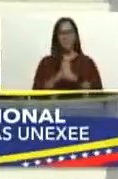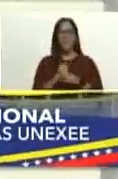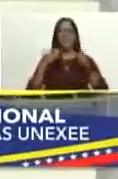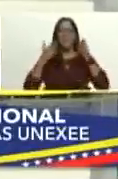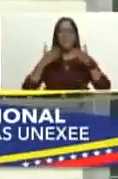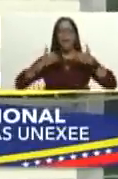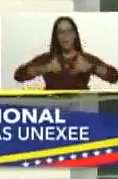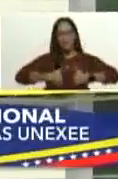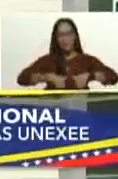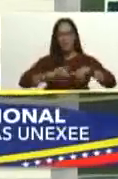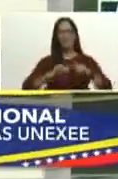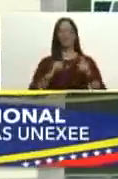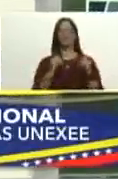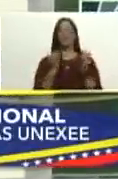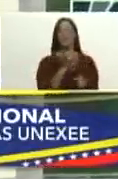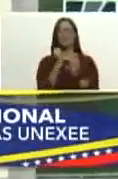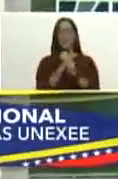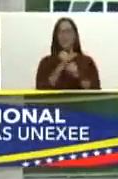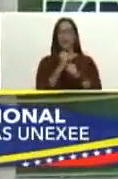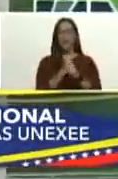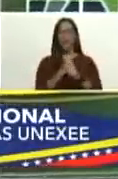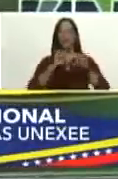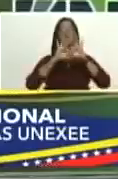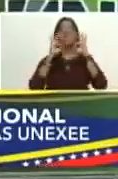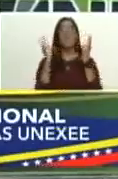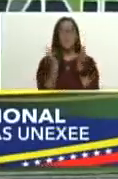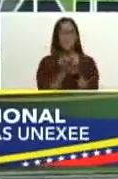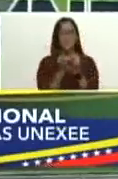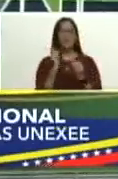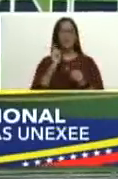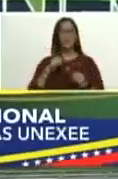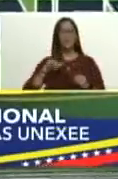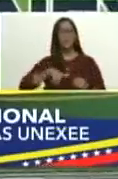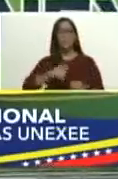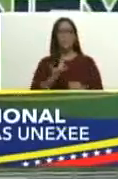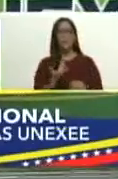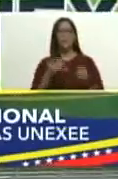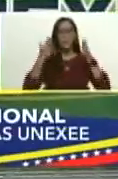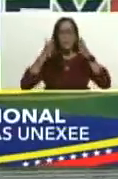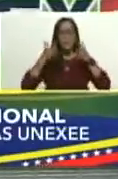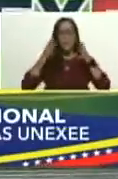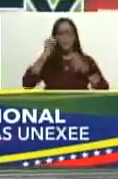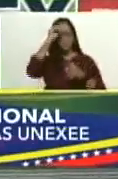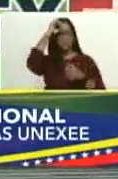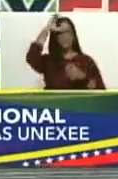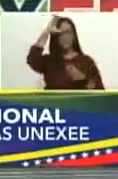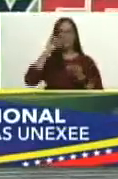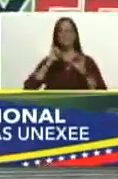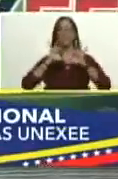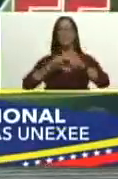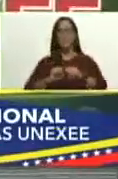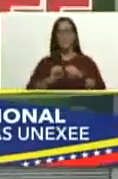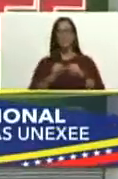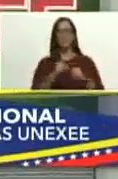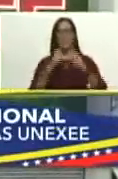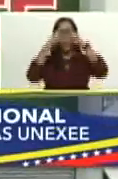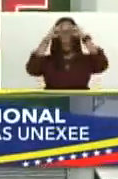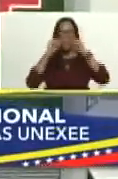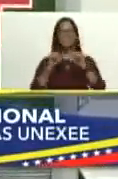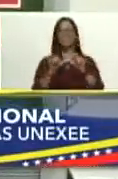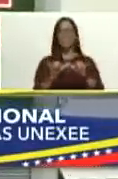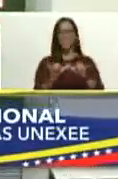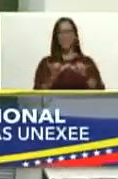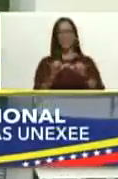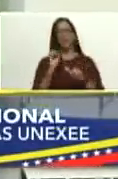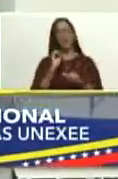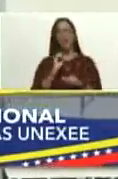de los trabajadores, familiares, porque también tienen la oportunidad de formarse, de inscribirse y hacer su carrera de ingeniero o de